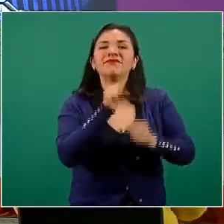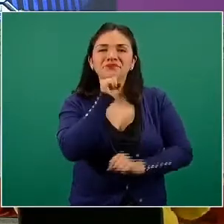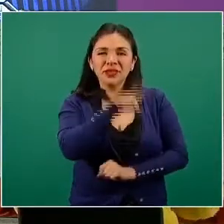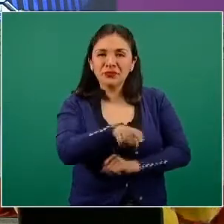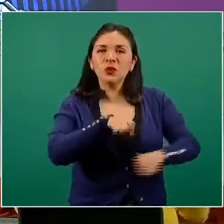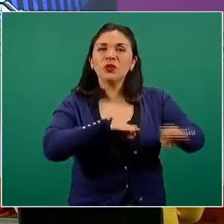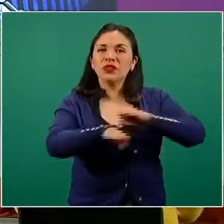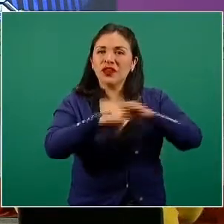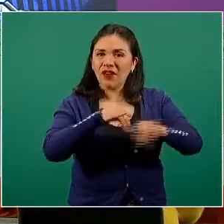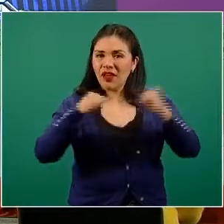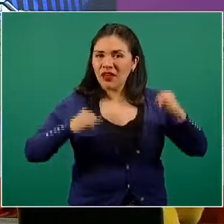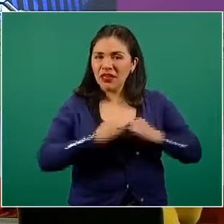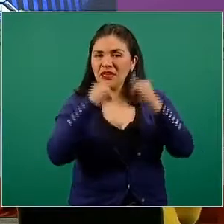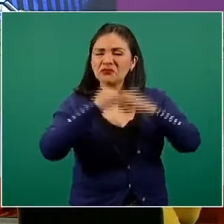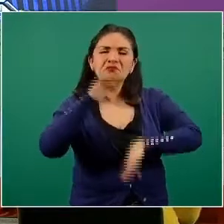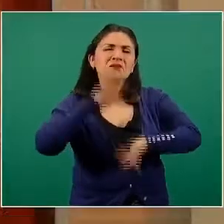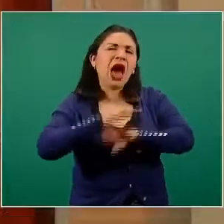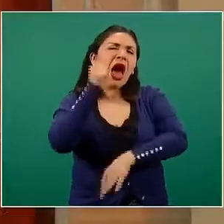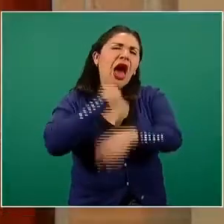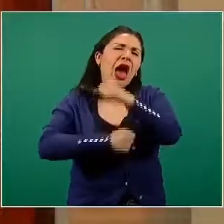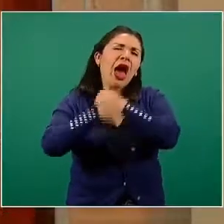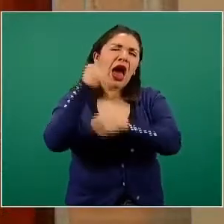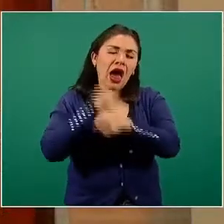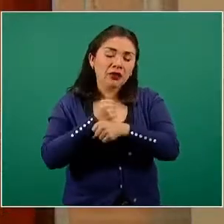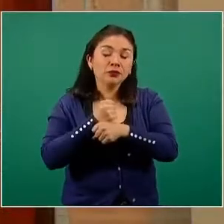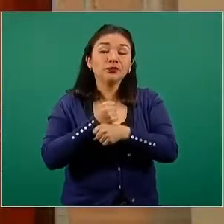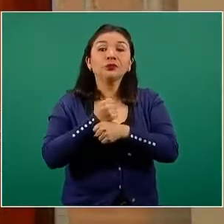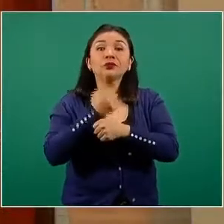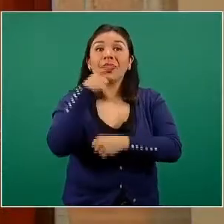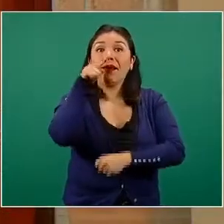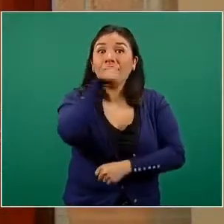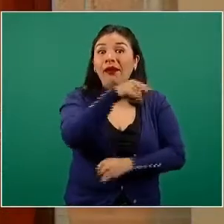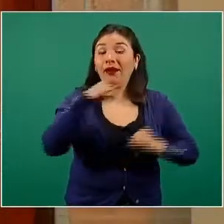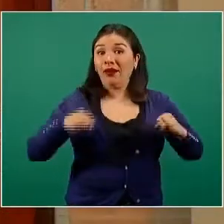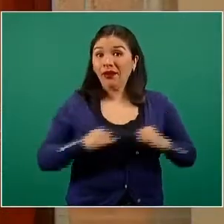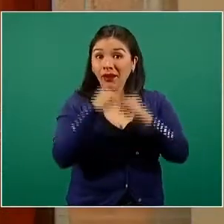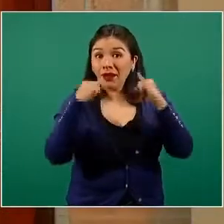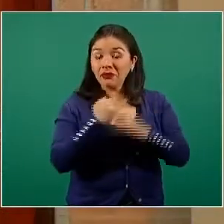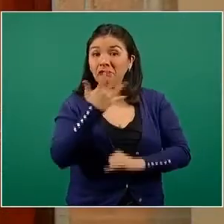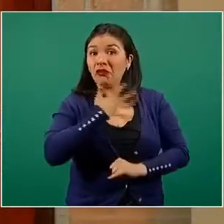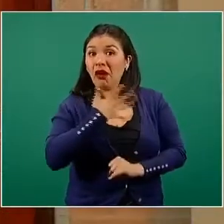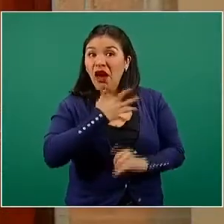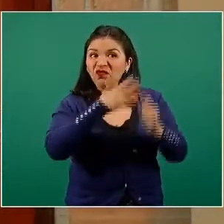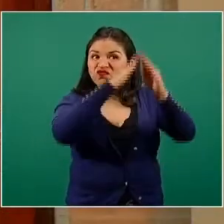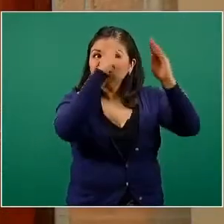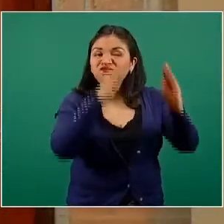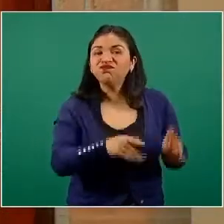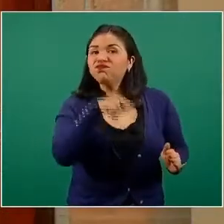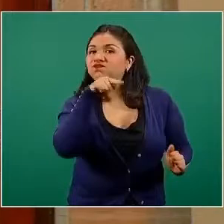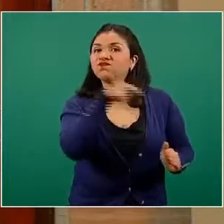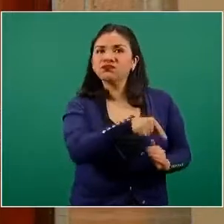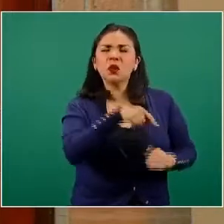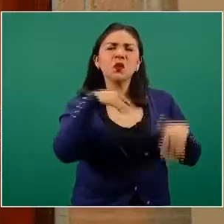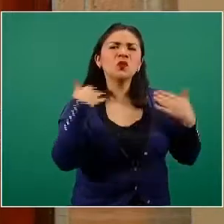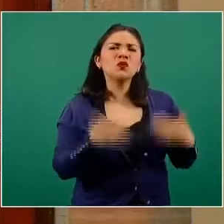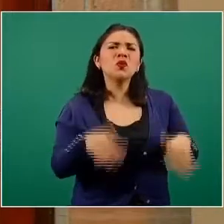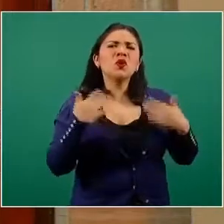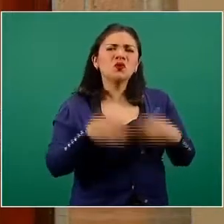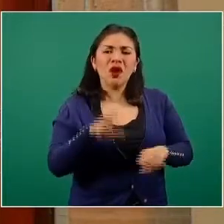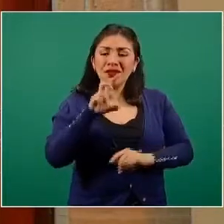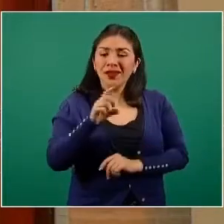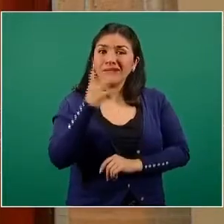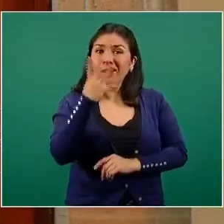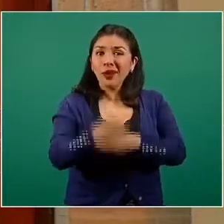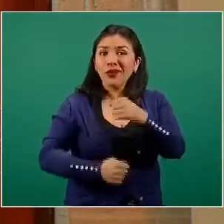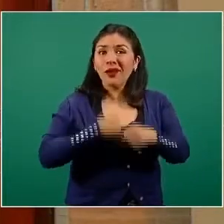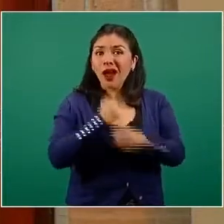fui parte del instituto durante varios años. Es un instituto que ha tenido un desarrollo en estos